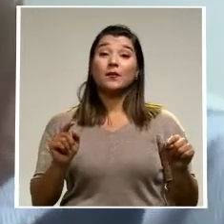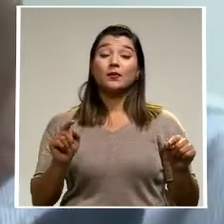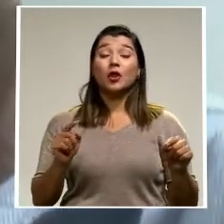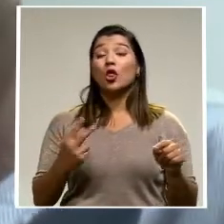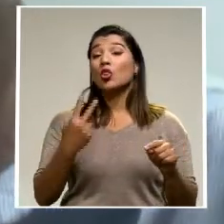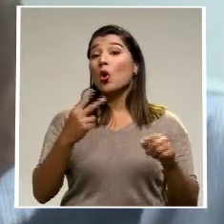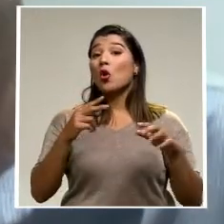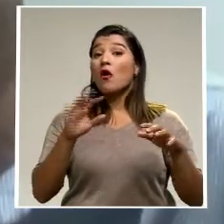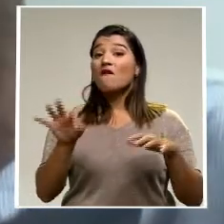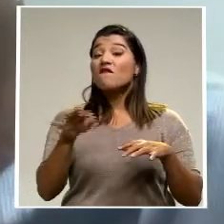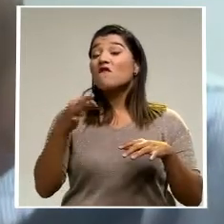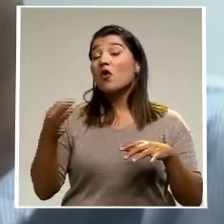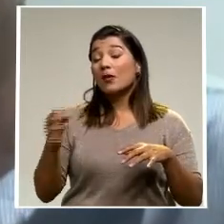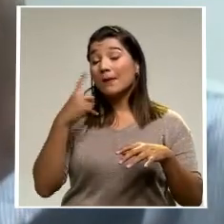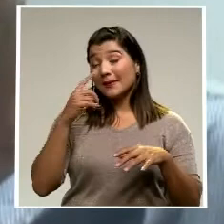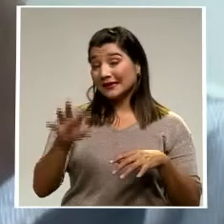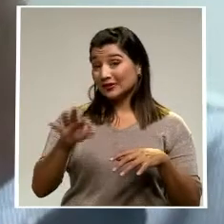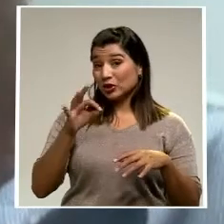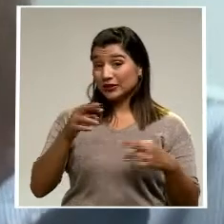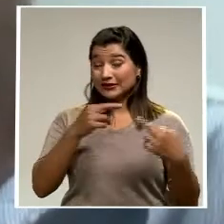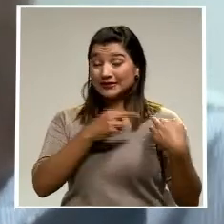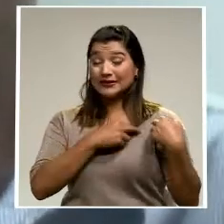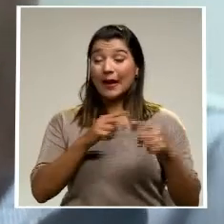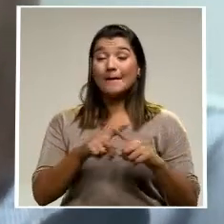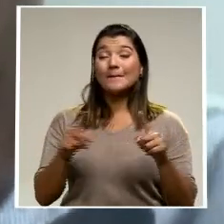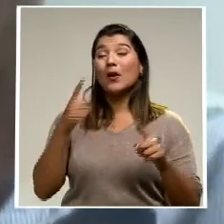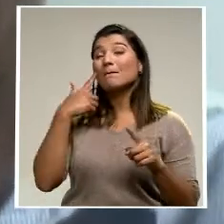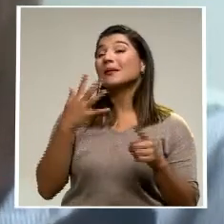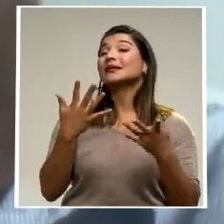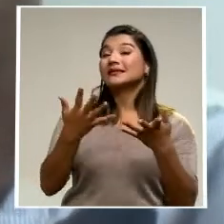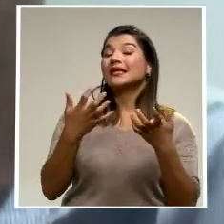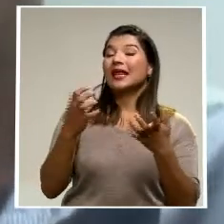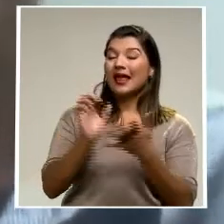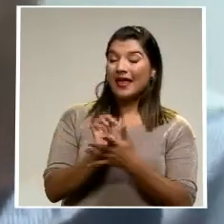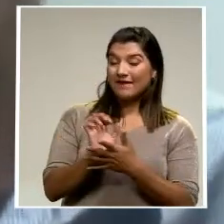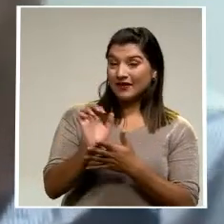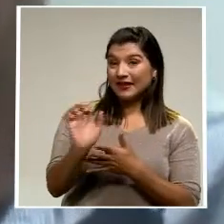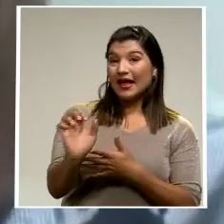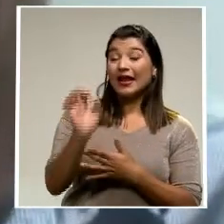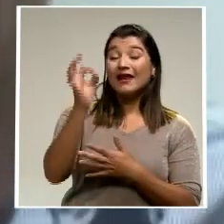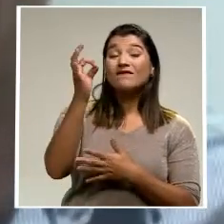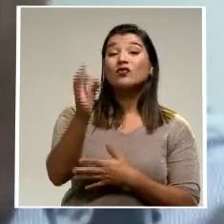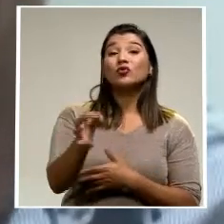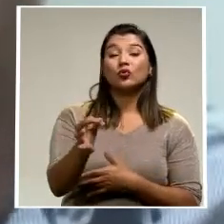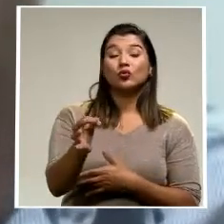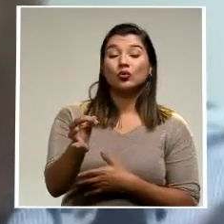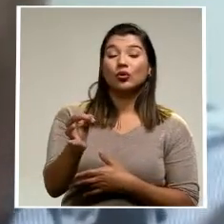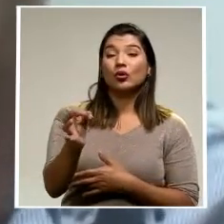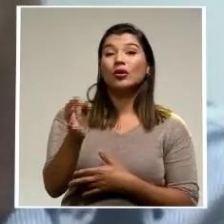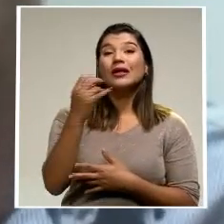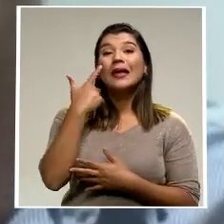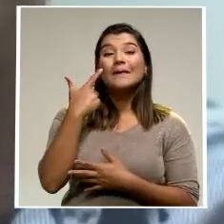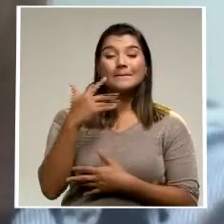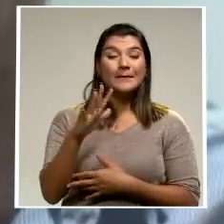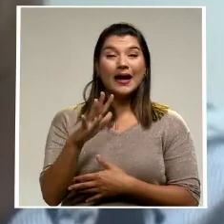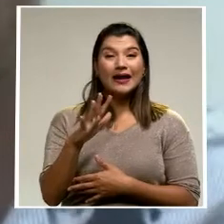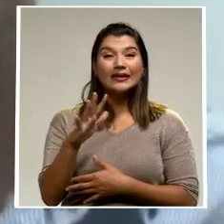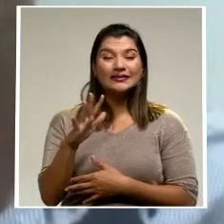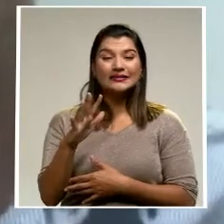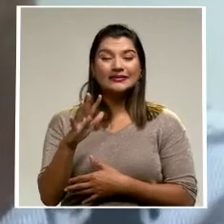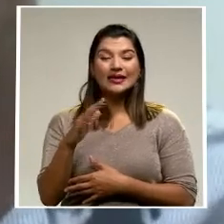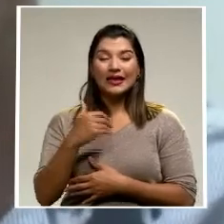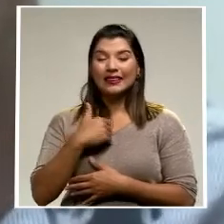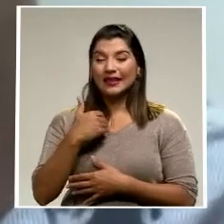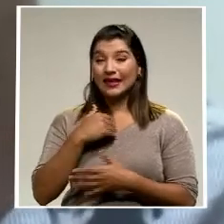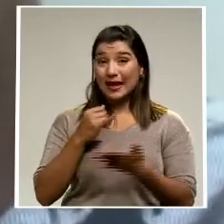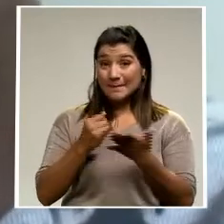lo que busca pareciera es evitar que el destino que pareciera estar marcando los estudios de opinión pública